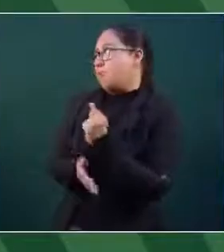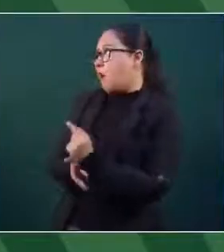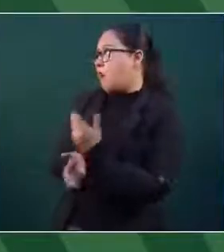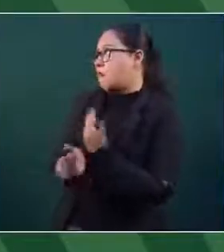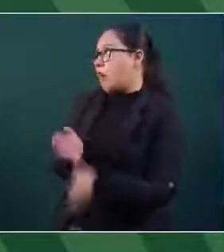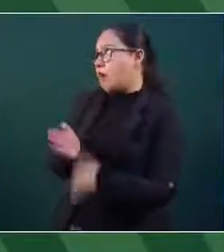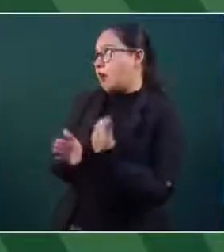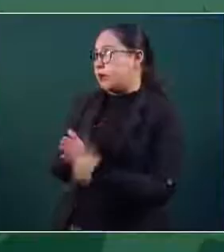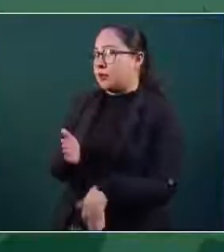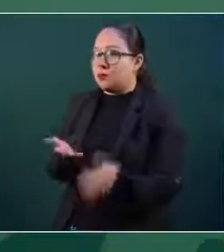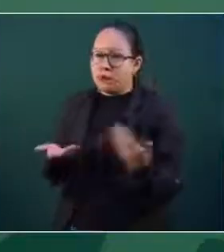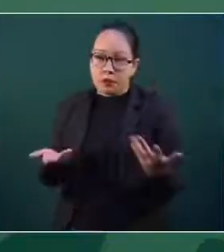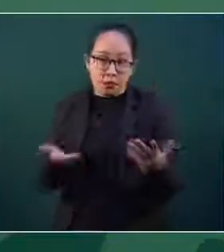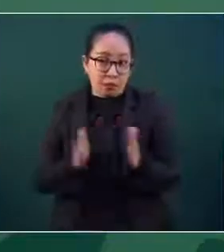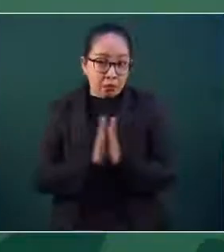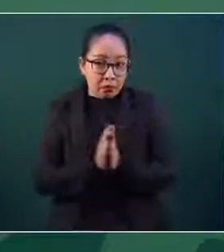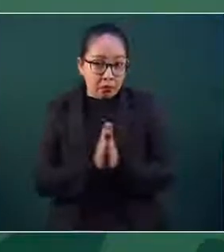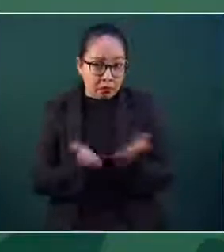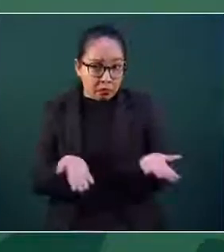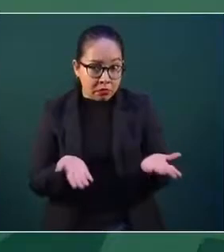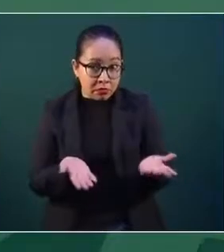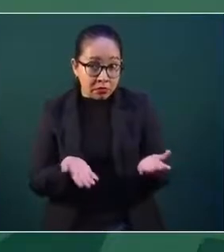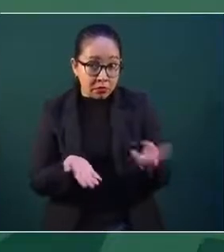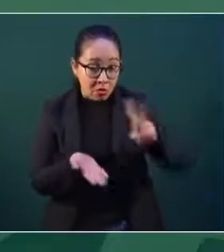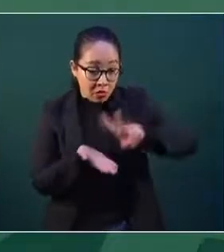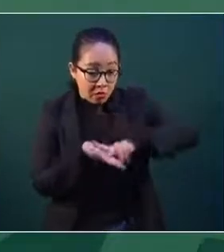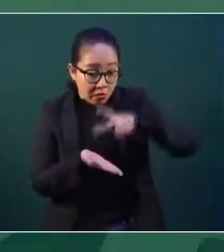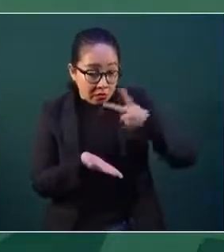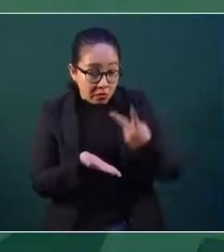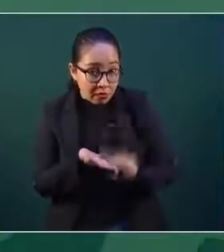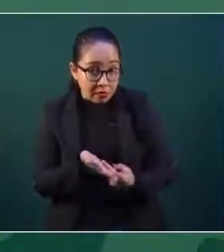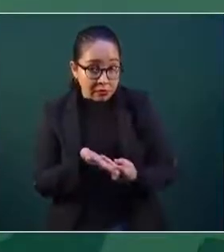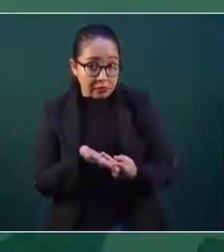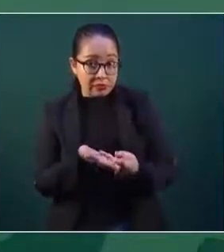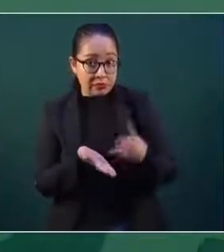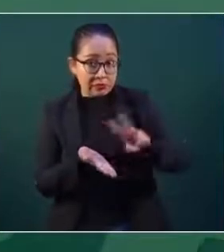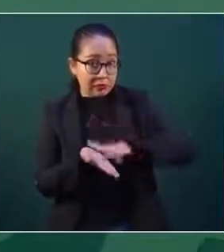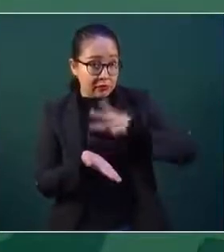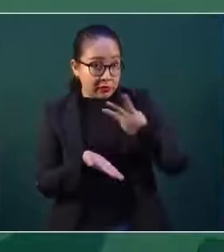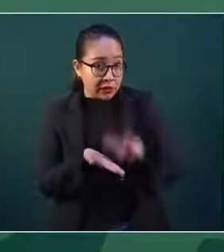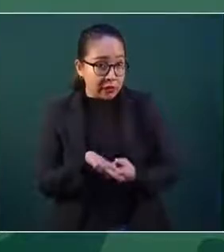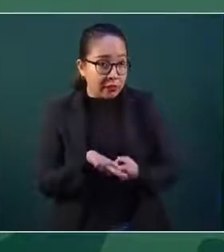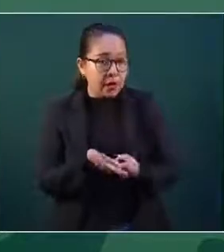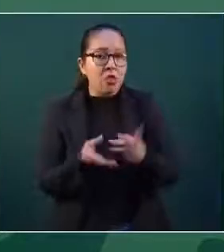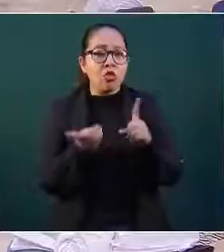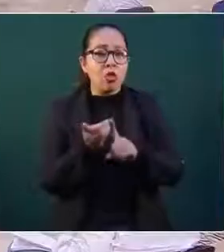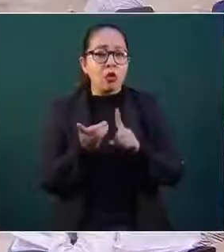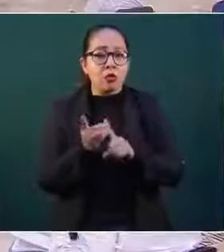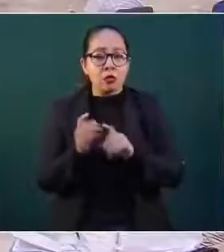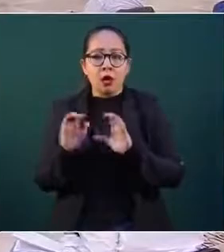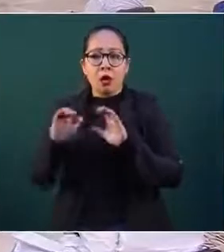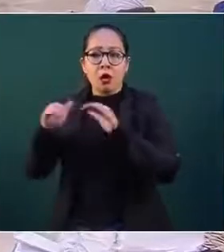pues puede ganar el doble o el triple en un despacho.